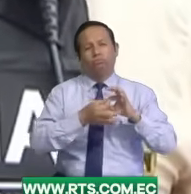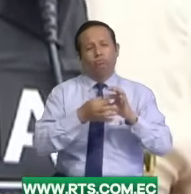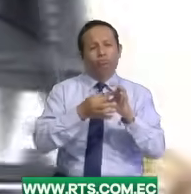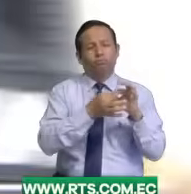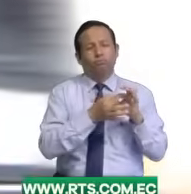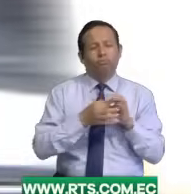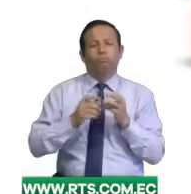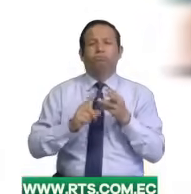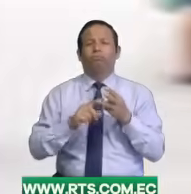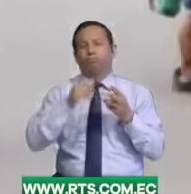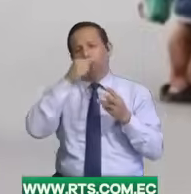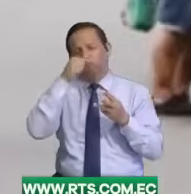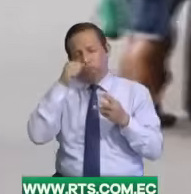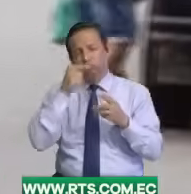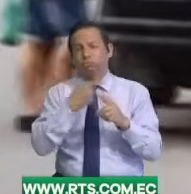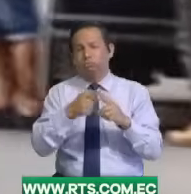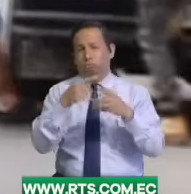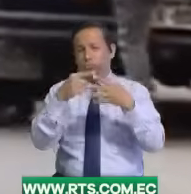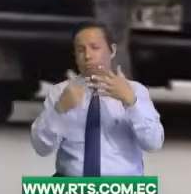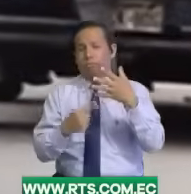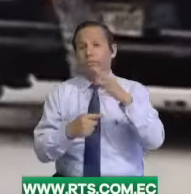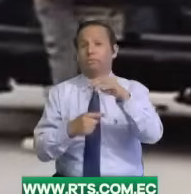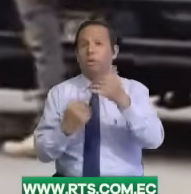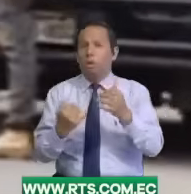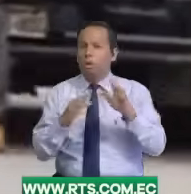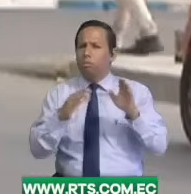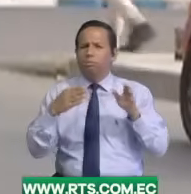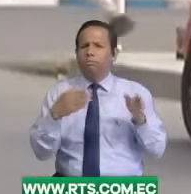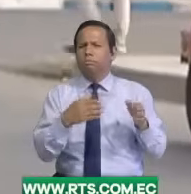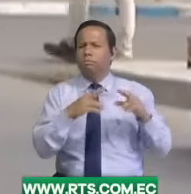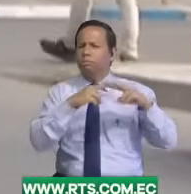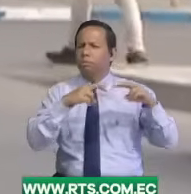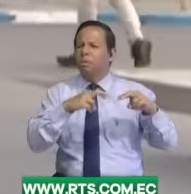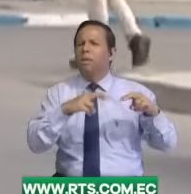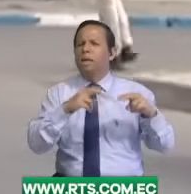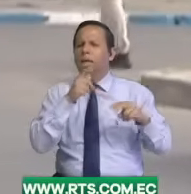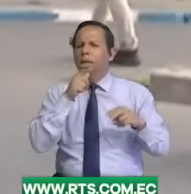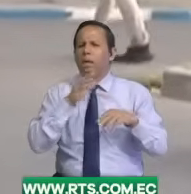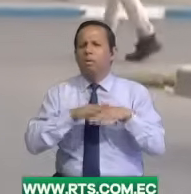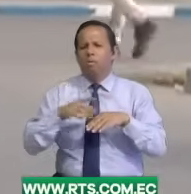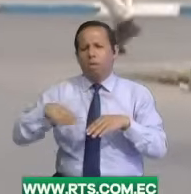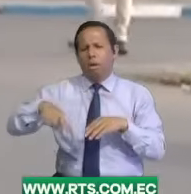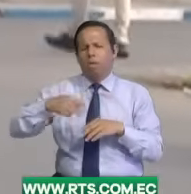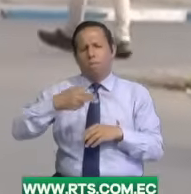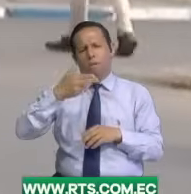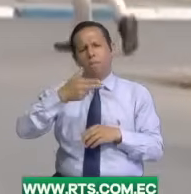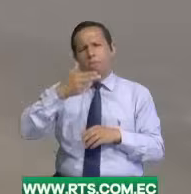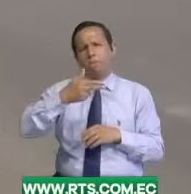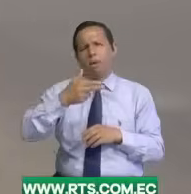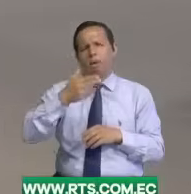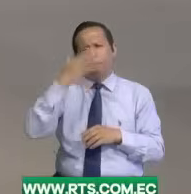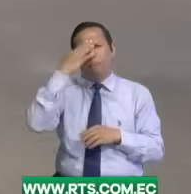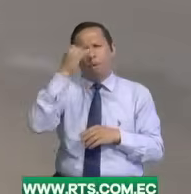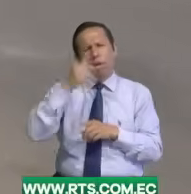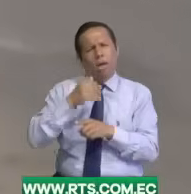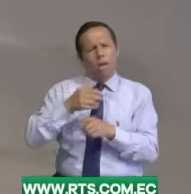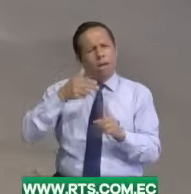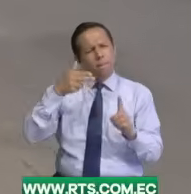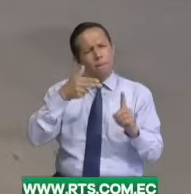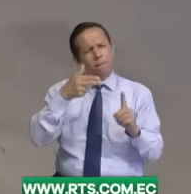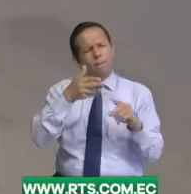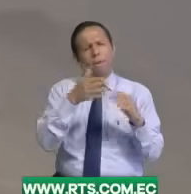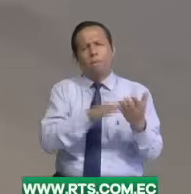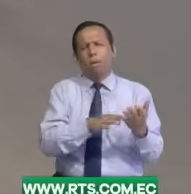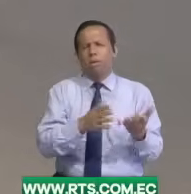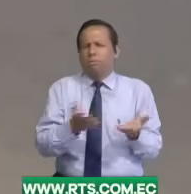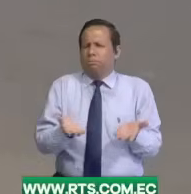por sustancias. Ahora las investigaciones están dirigidas a identificar a los asesinos y qué motivó a que los sujetos armados atacaran a